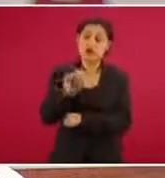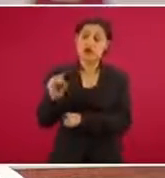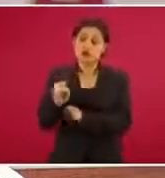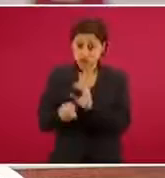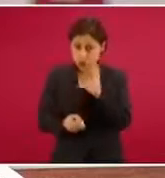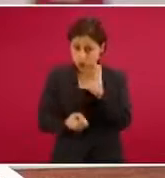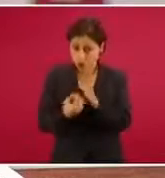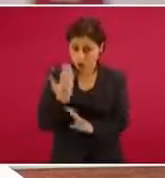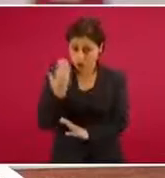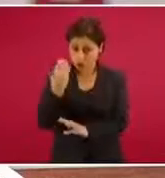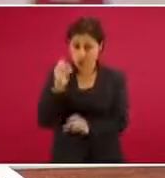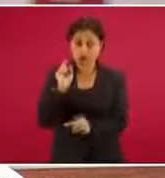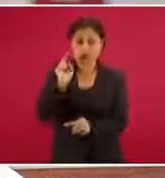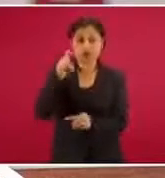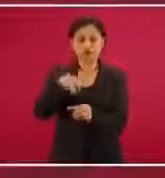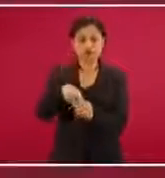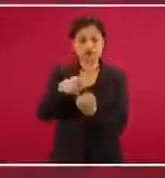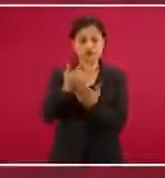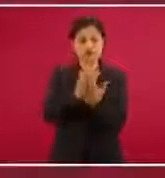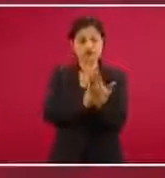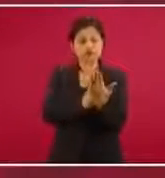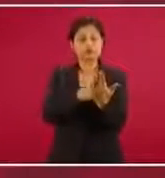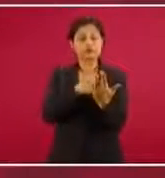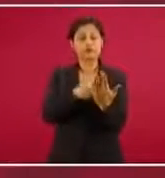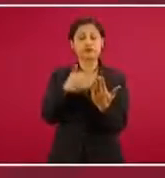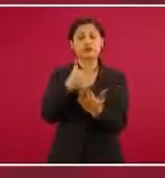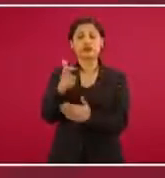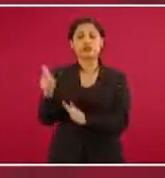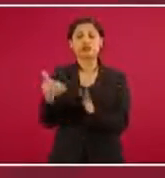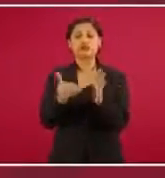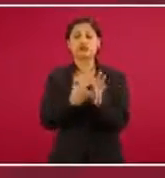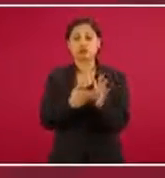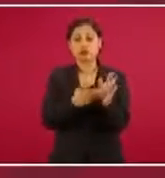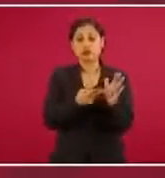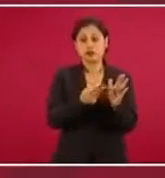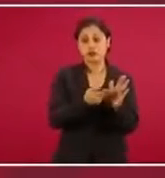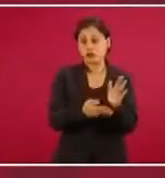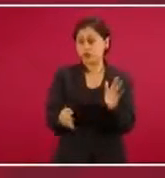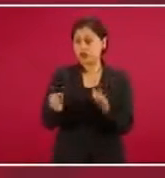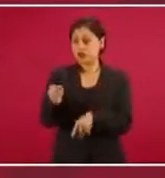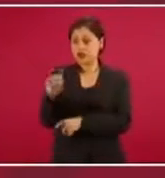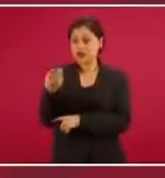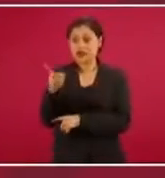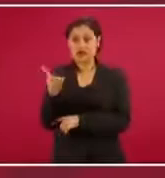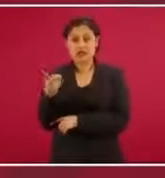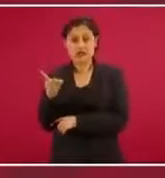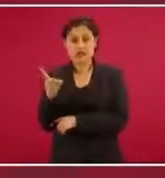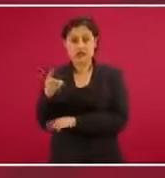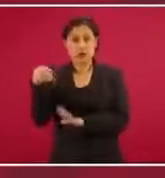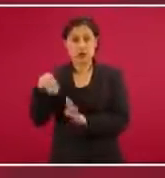700.000 y en diciembre se pierden 400.000